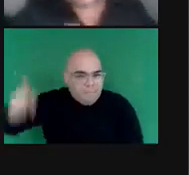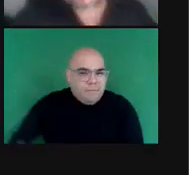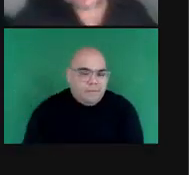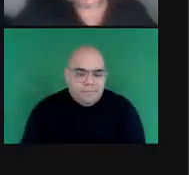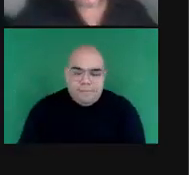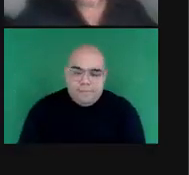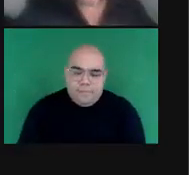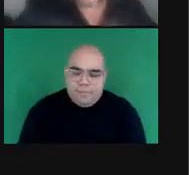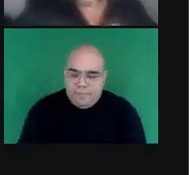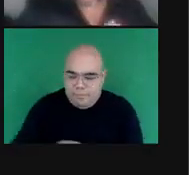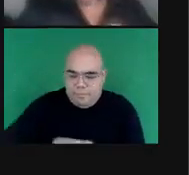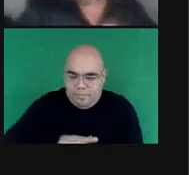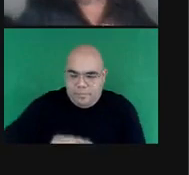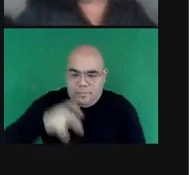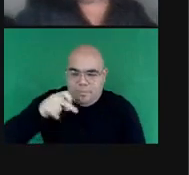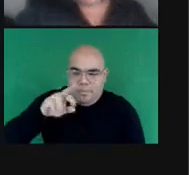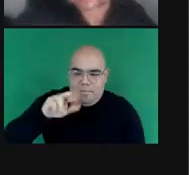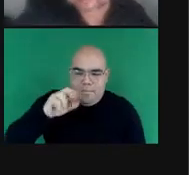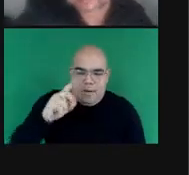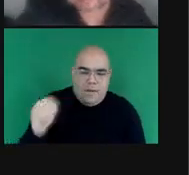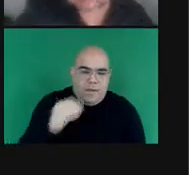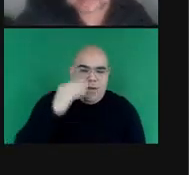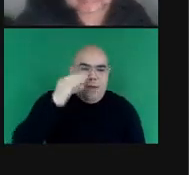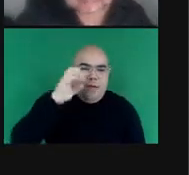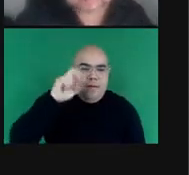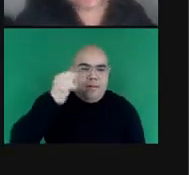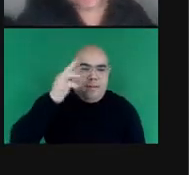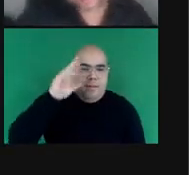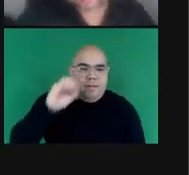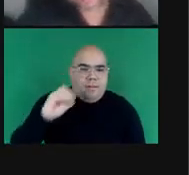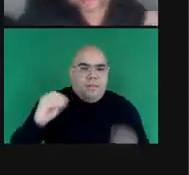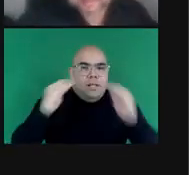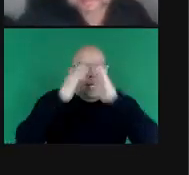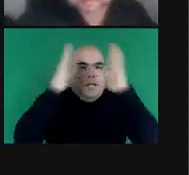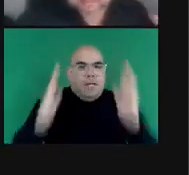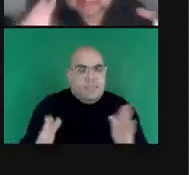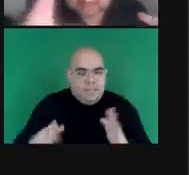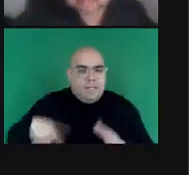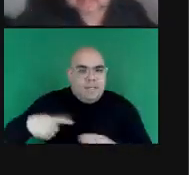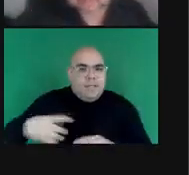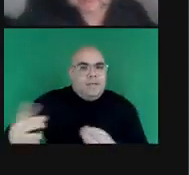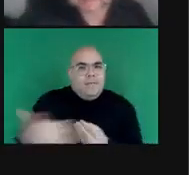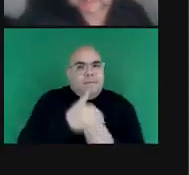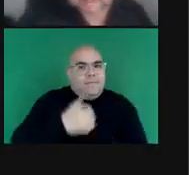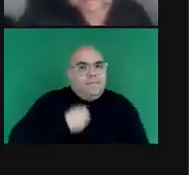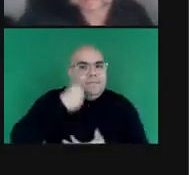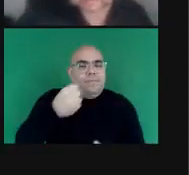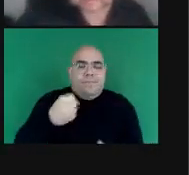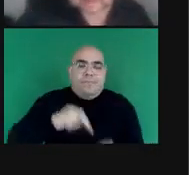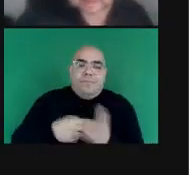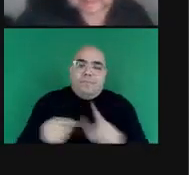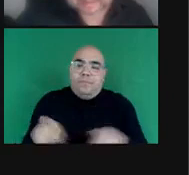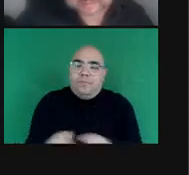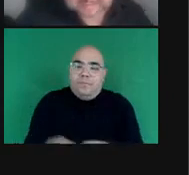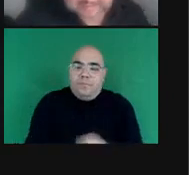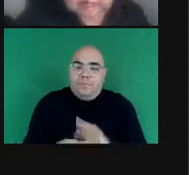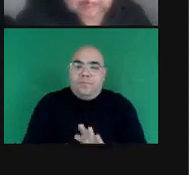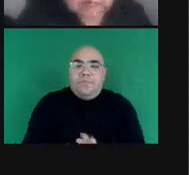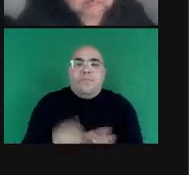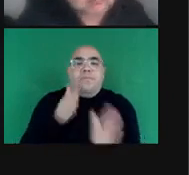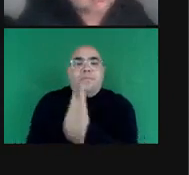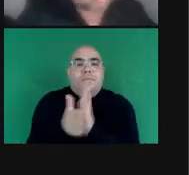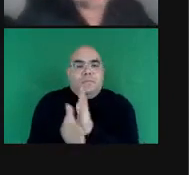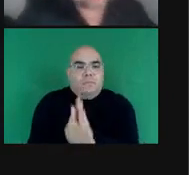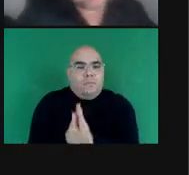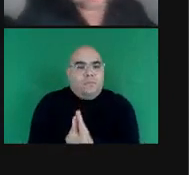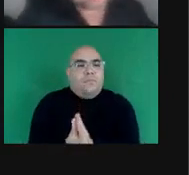el barrio Prado Centro y sus casas patrimoniales. En una de ellas, pues, configuro la imagen de este personaje, que es Ricardo